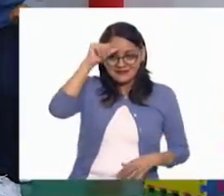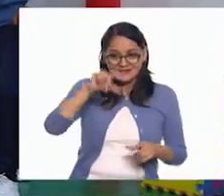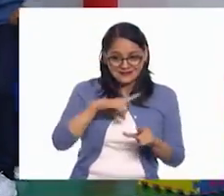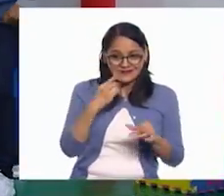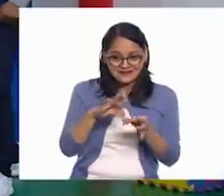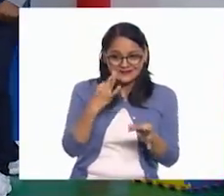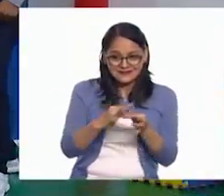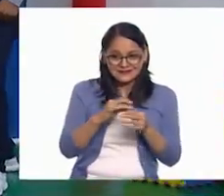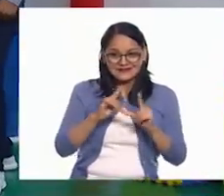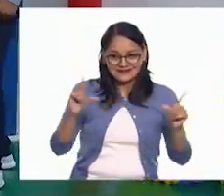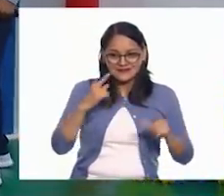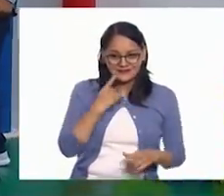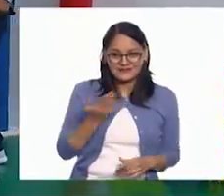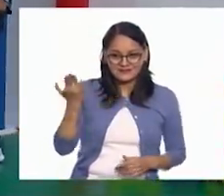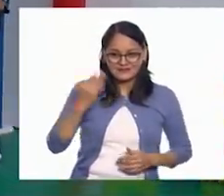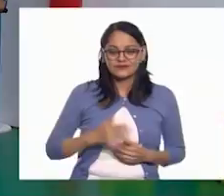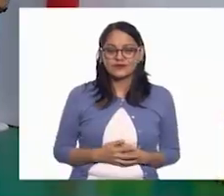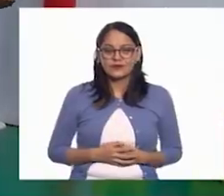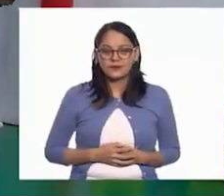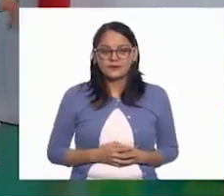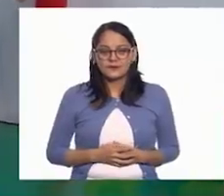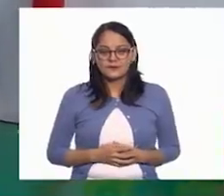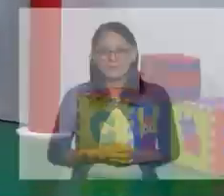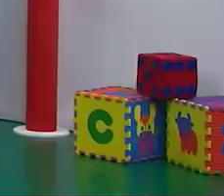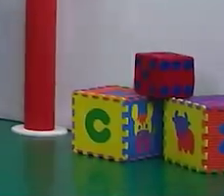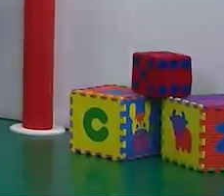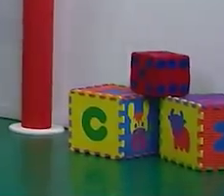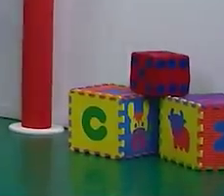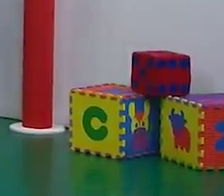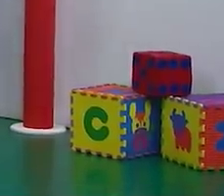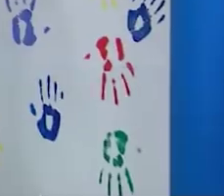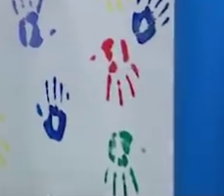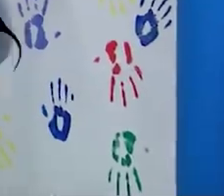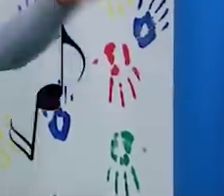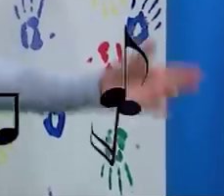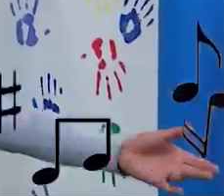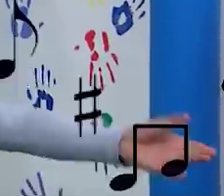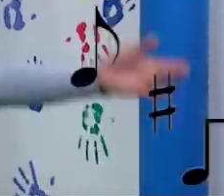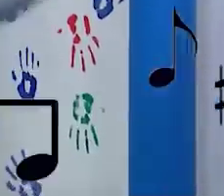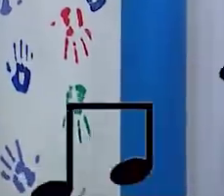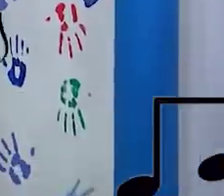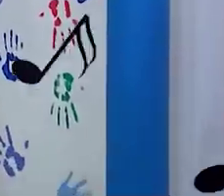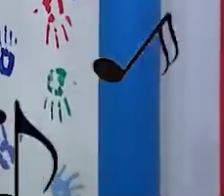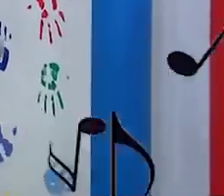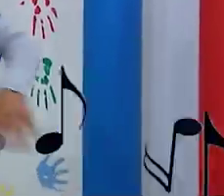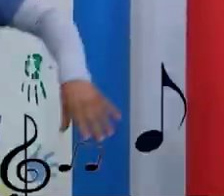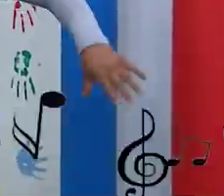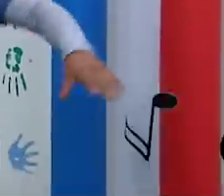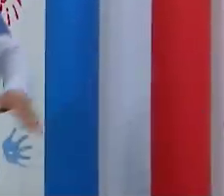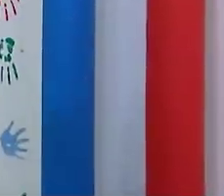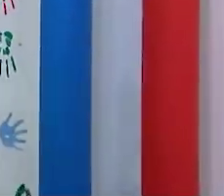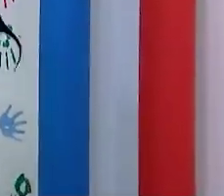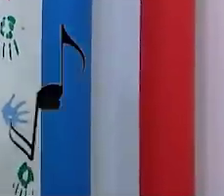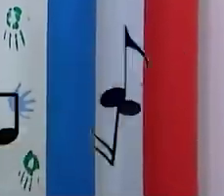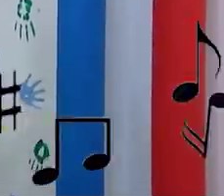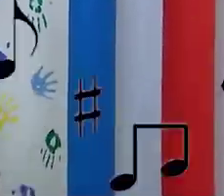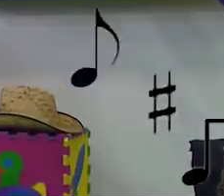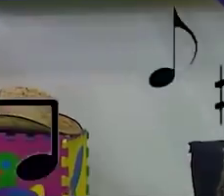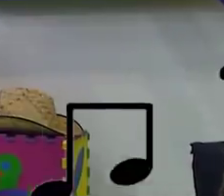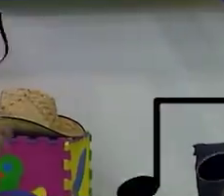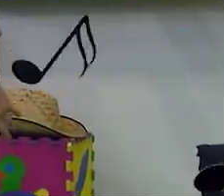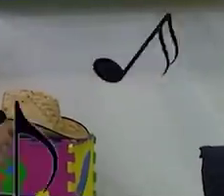de nuevo, dice así. Arriba y abajo por los callejones pasa una ratita con